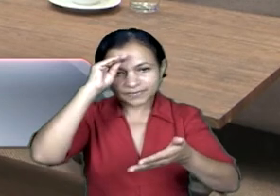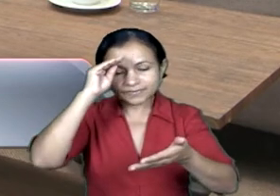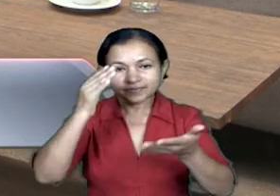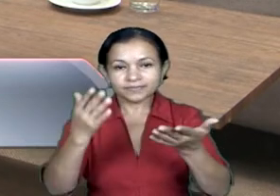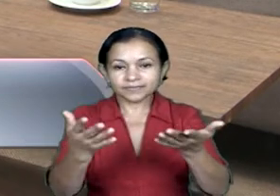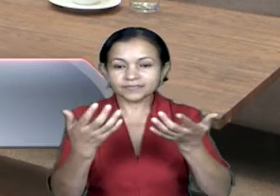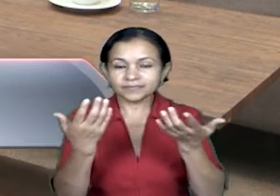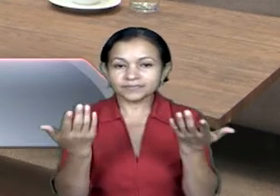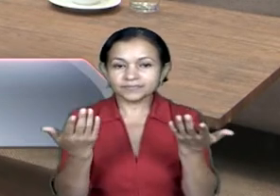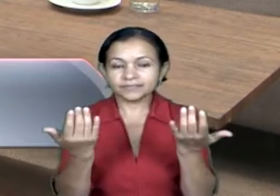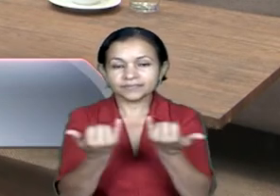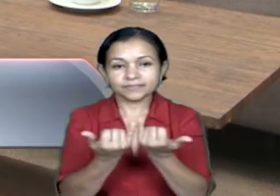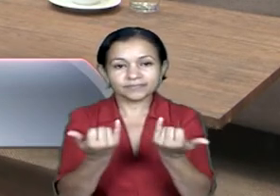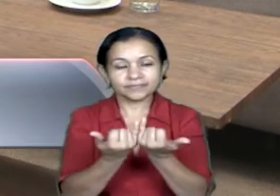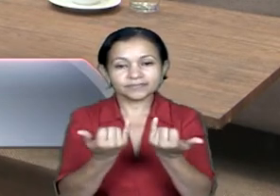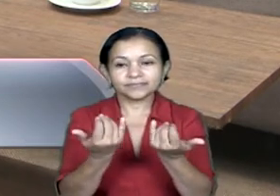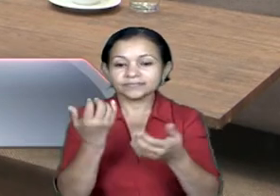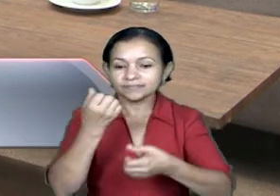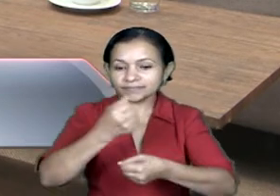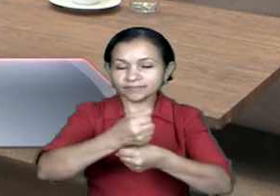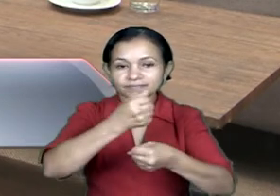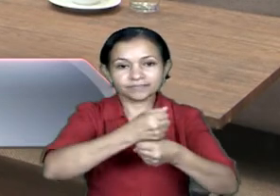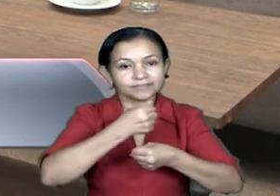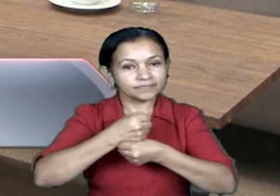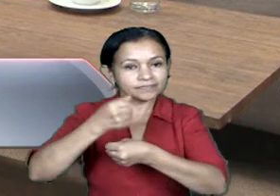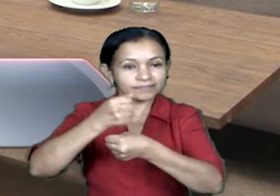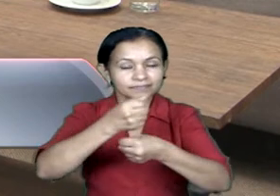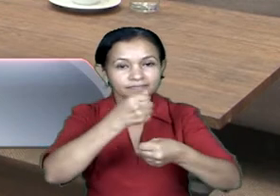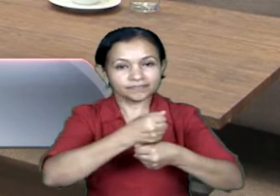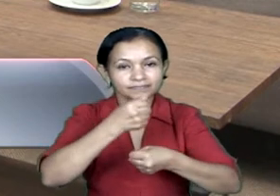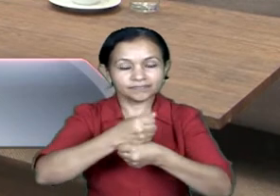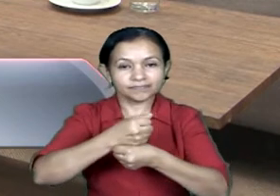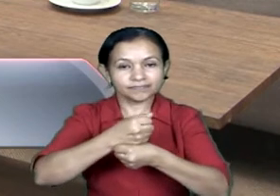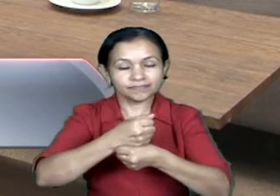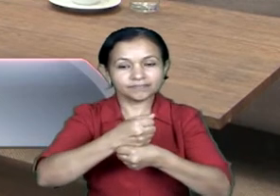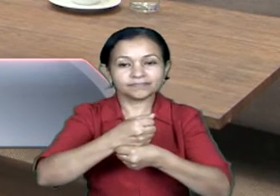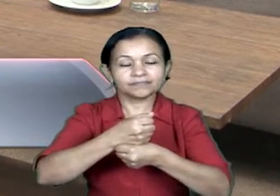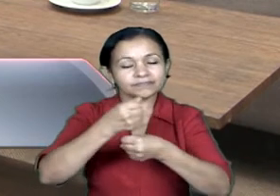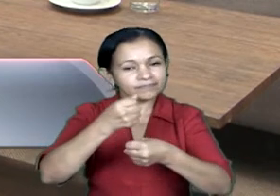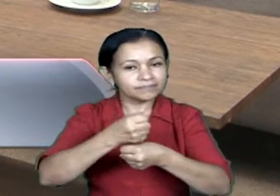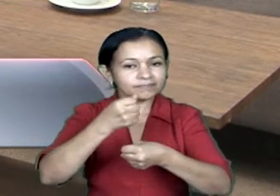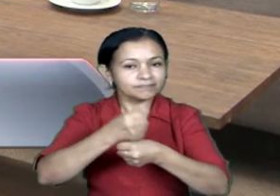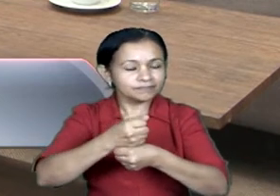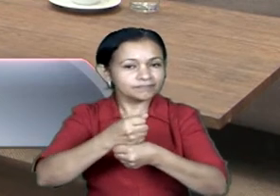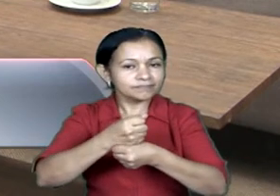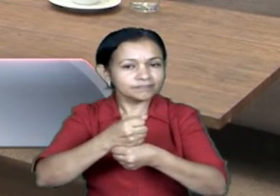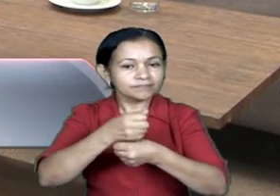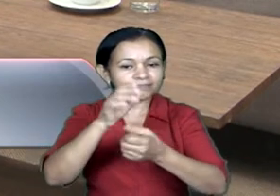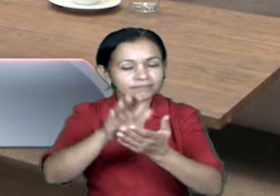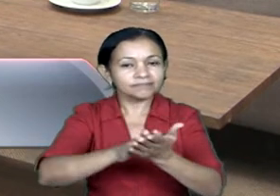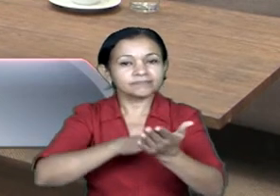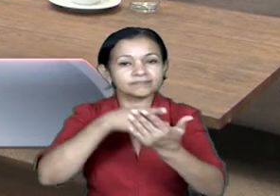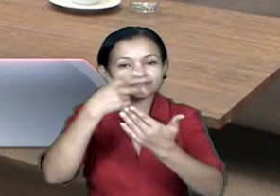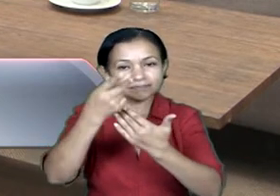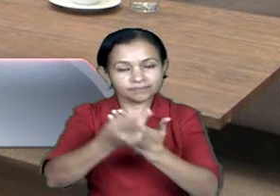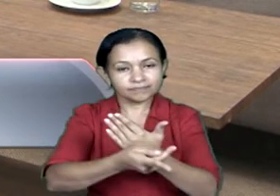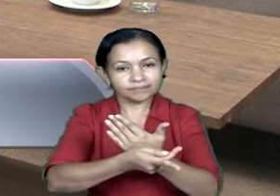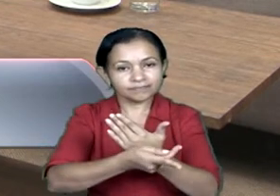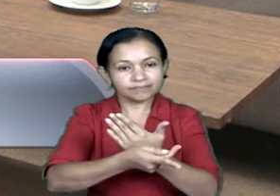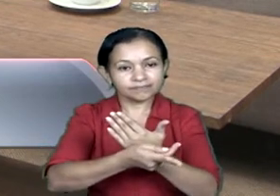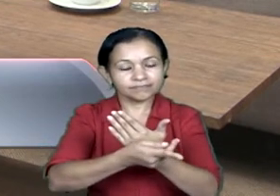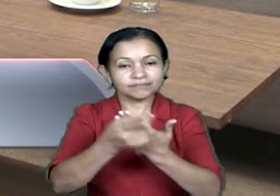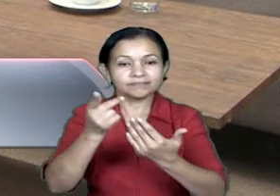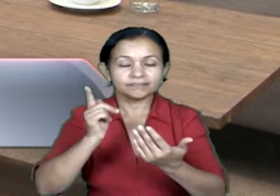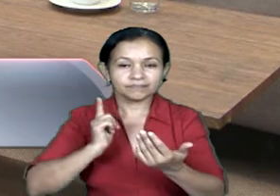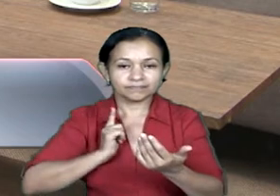De los ministerios que trabajan, ¿no? Con nuestra embajada o con los programas.